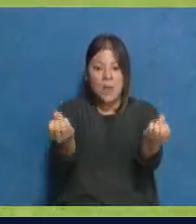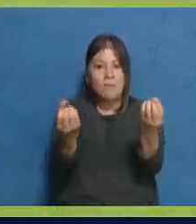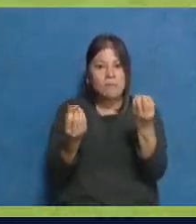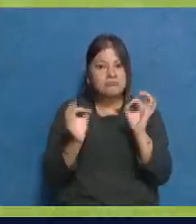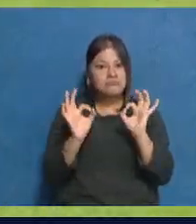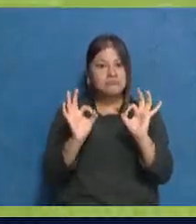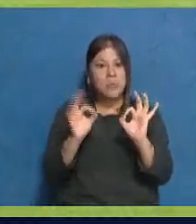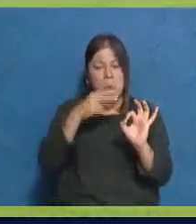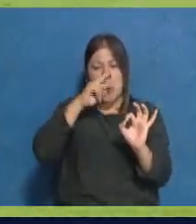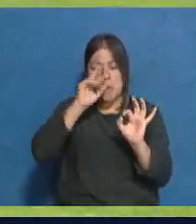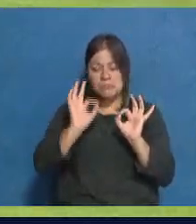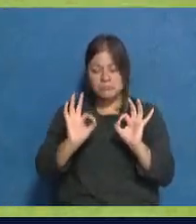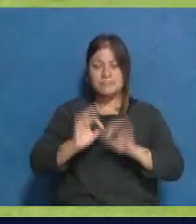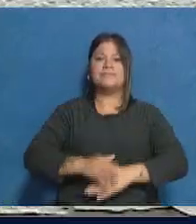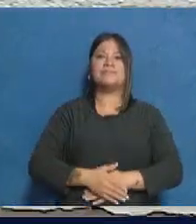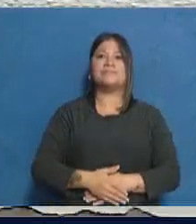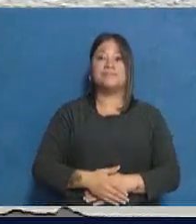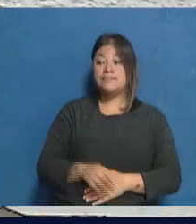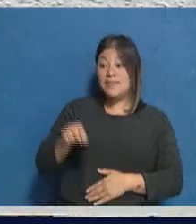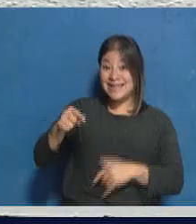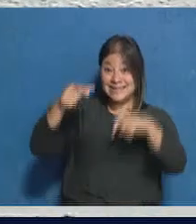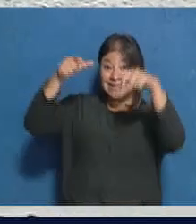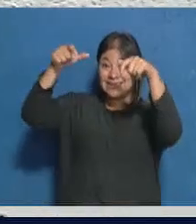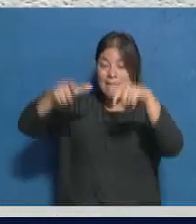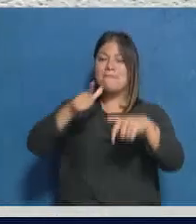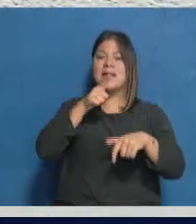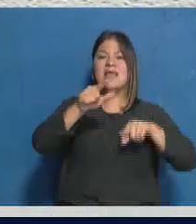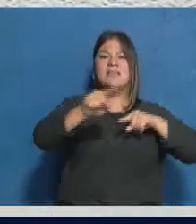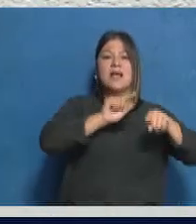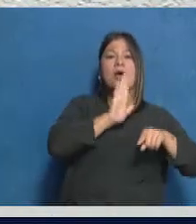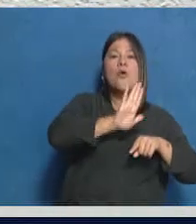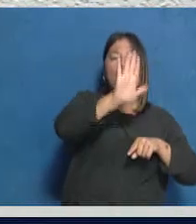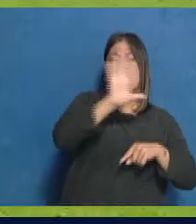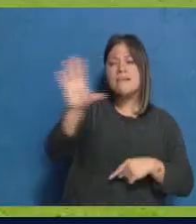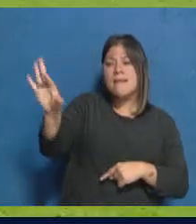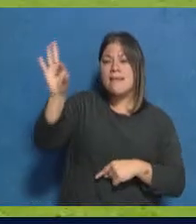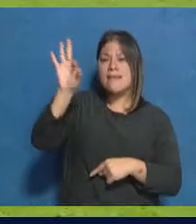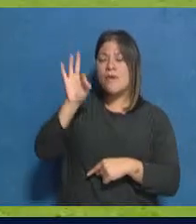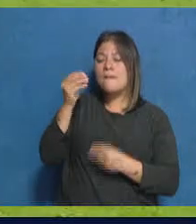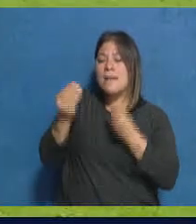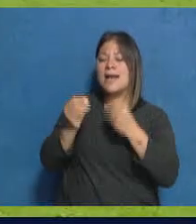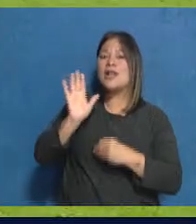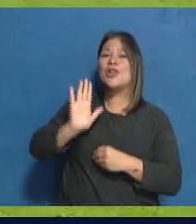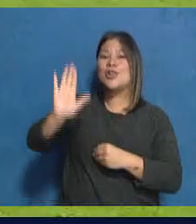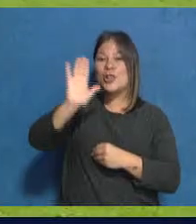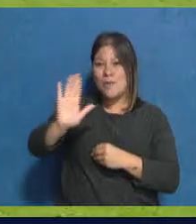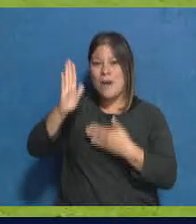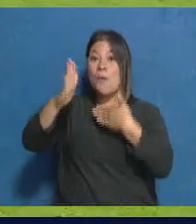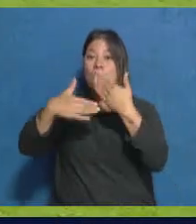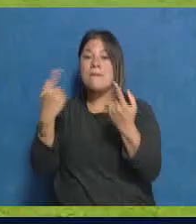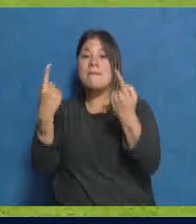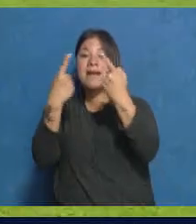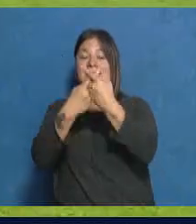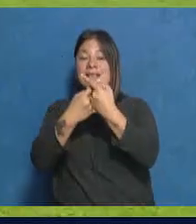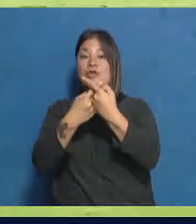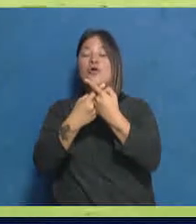sería este estadio el que elegiría la dirigencia de Godoy Cruz para que el Tomba juegue al menos con Gimnasia de La Plata. Hay que ver qué va a pasar